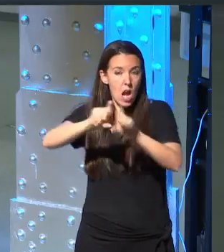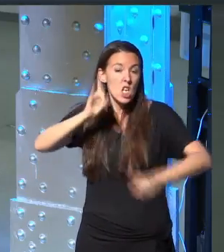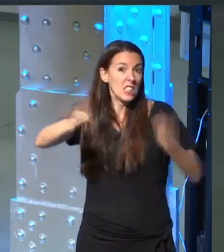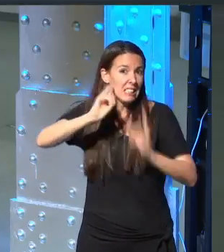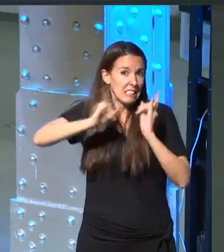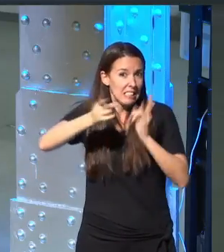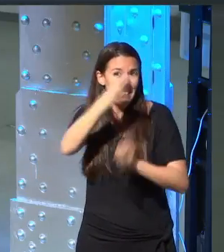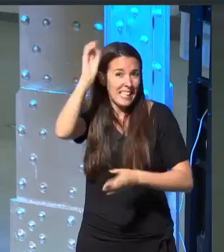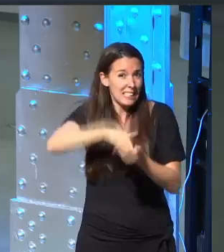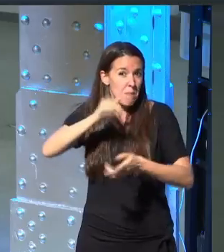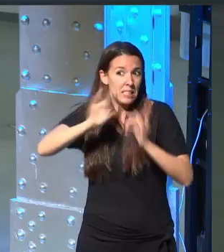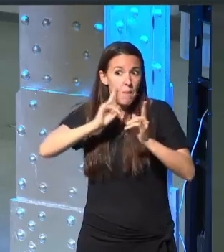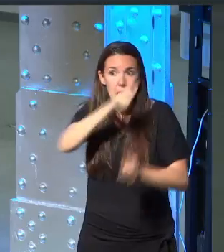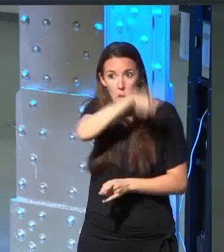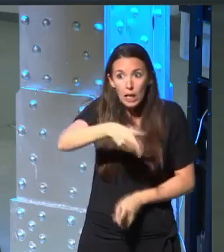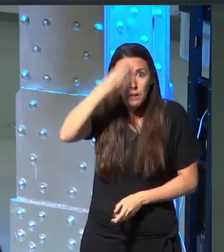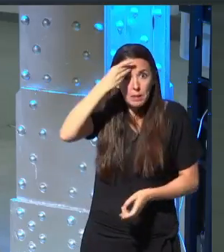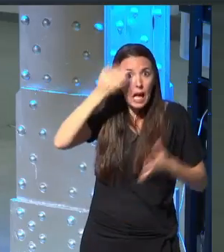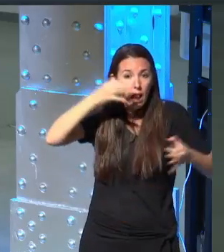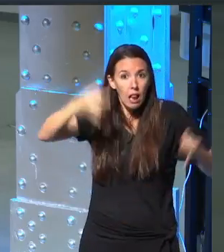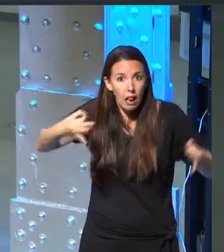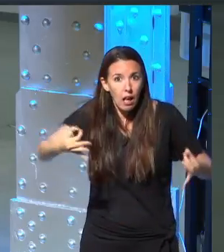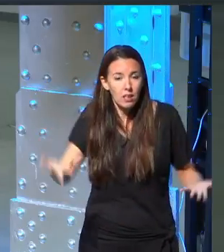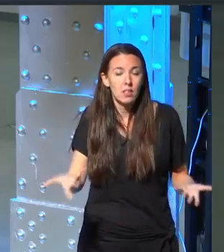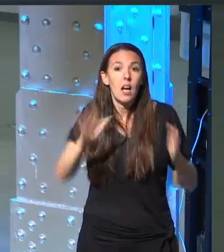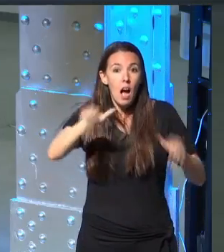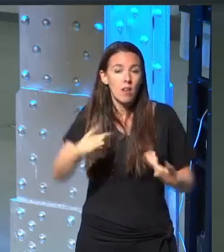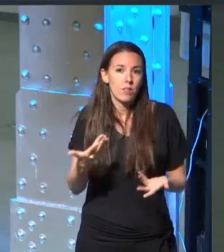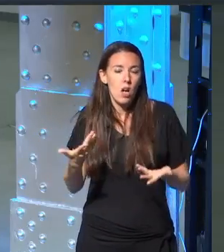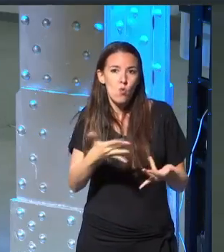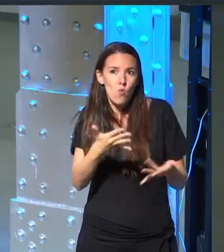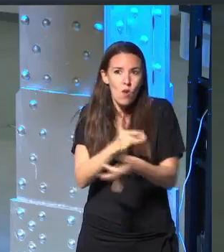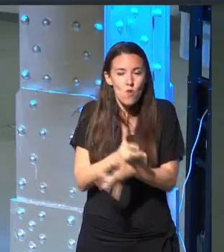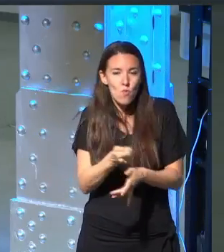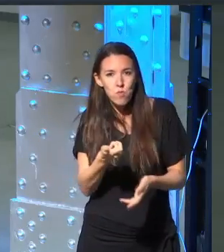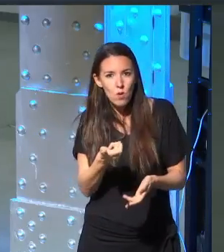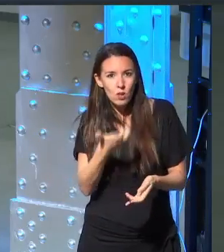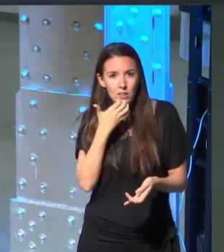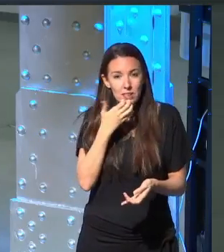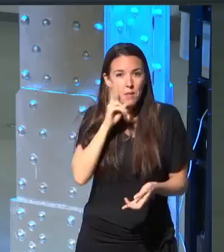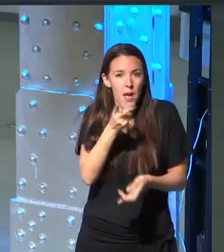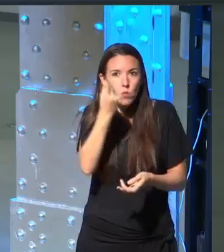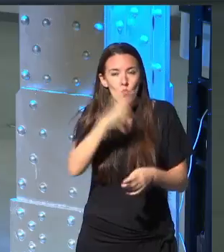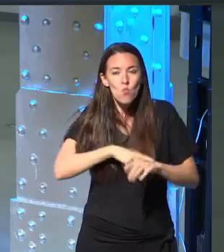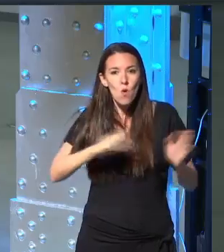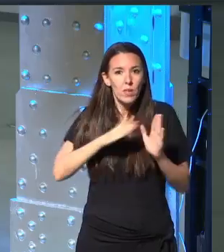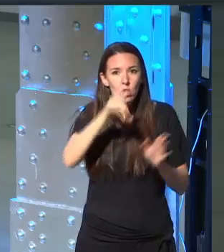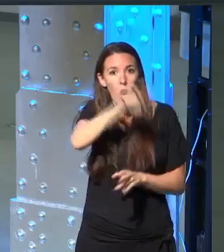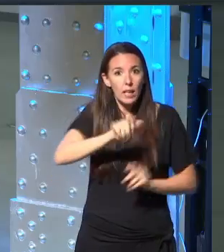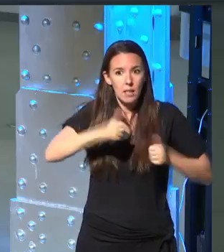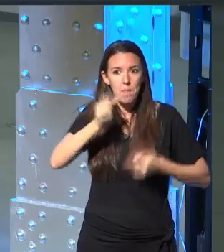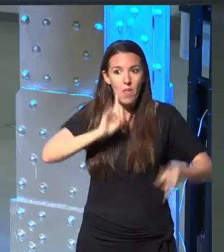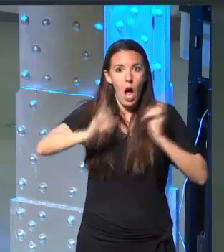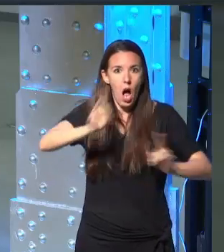30.000 llamadas de gente que pensaban que lo que había pasado era cierto. Aparte, jugaron mucho con... si lo veis, hay un momento en el que la gente empieza a